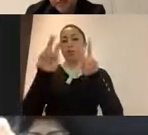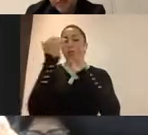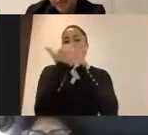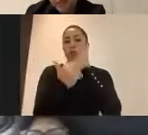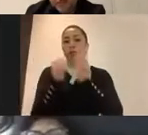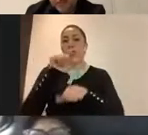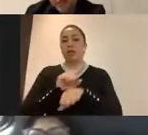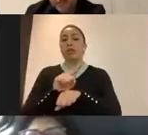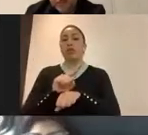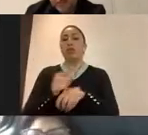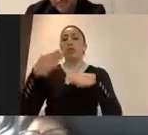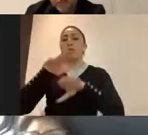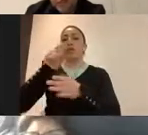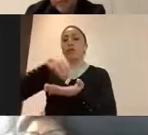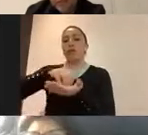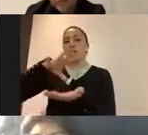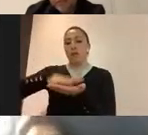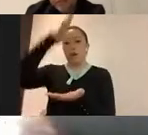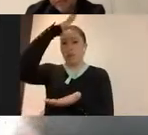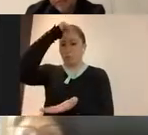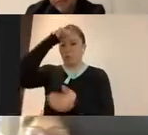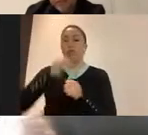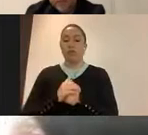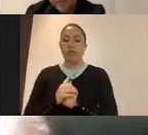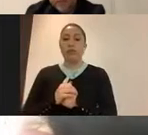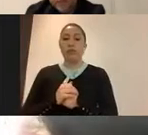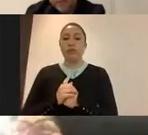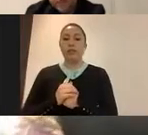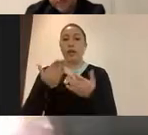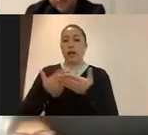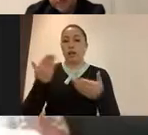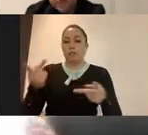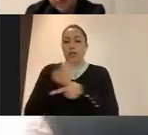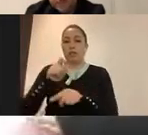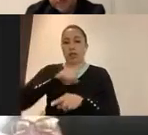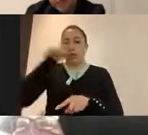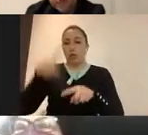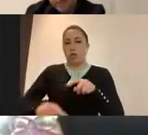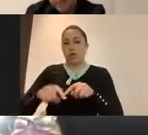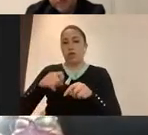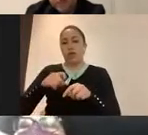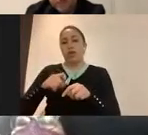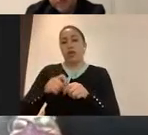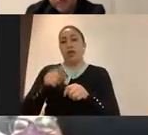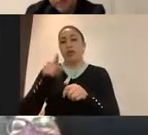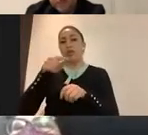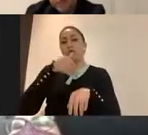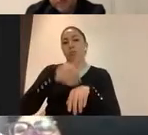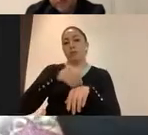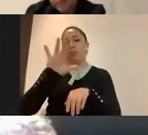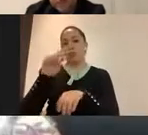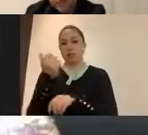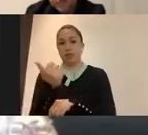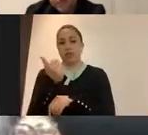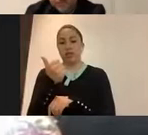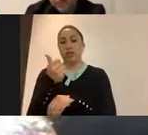proyectos de acuerdo. En función de que se retiró el anterior, este que era el 56 pasa